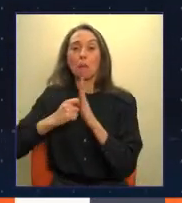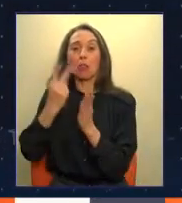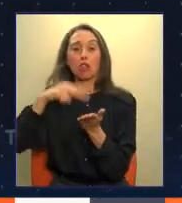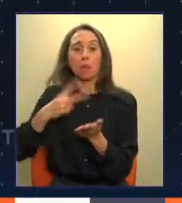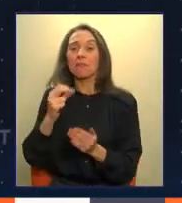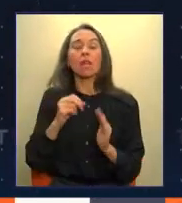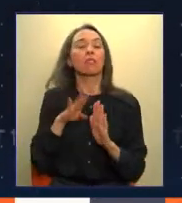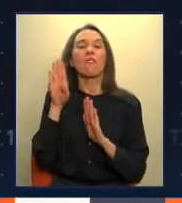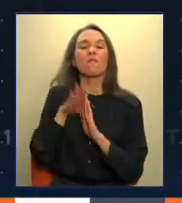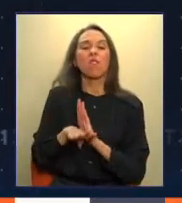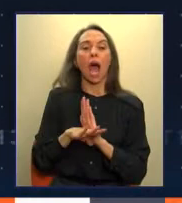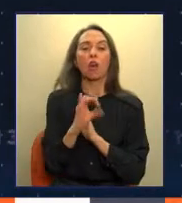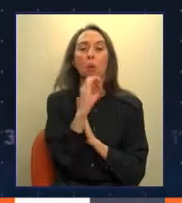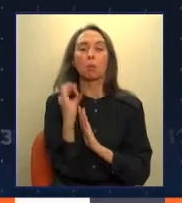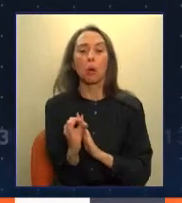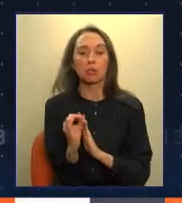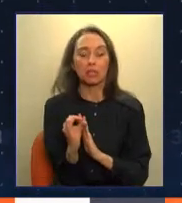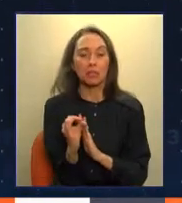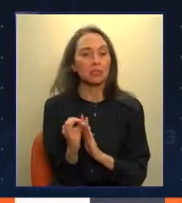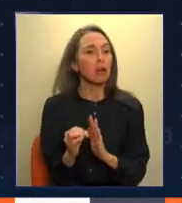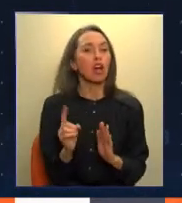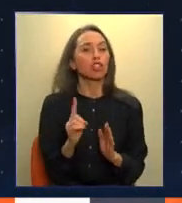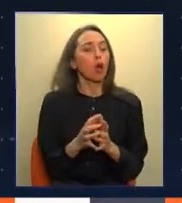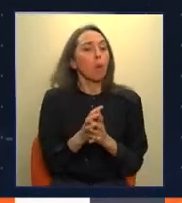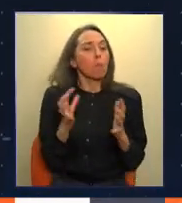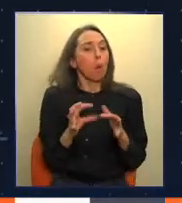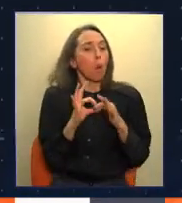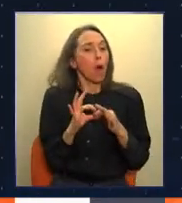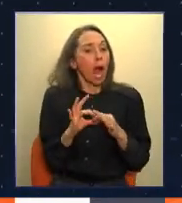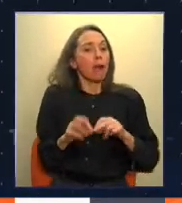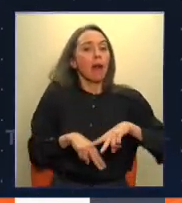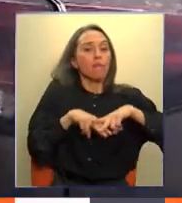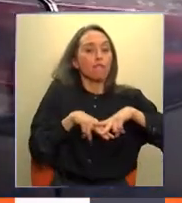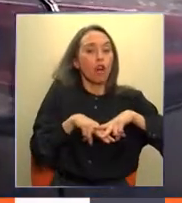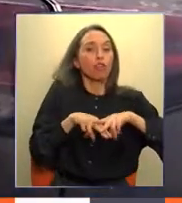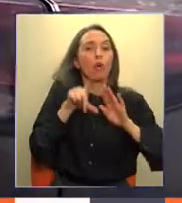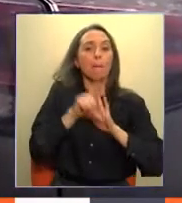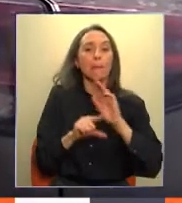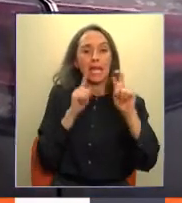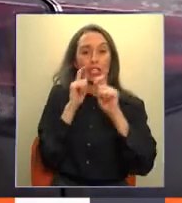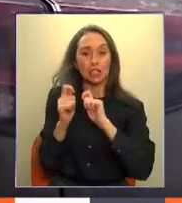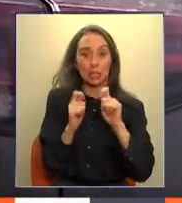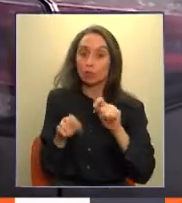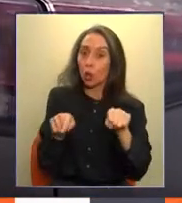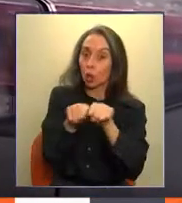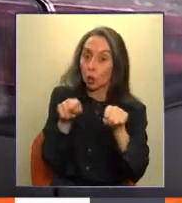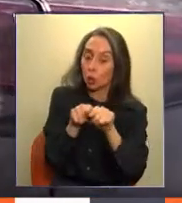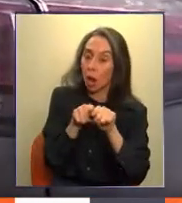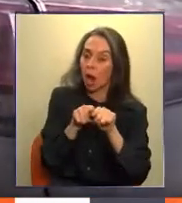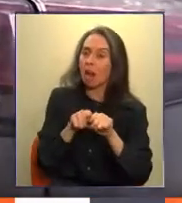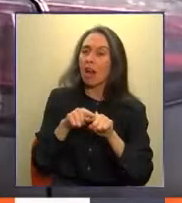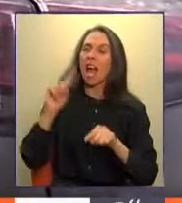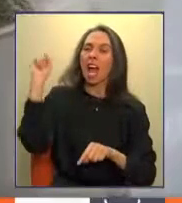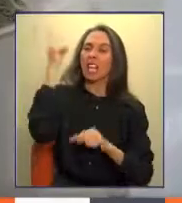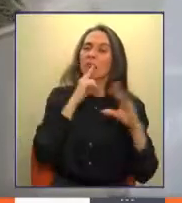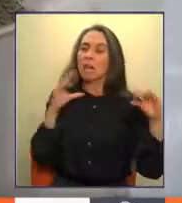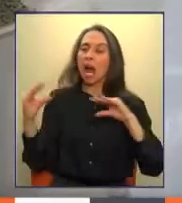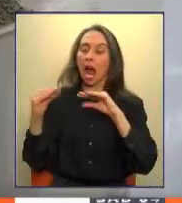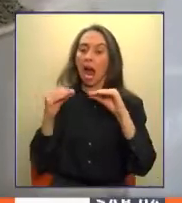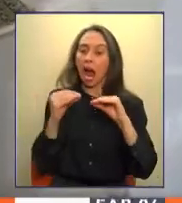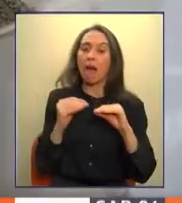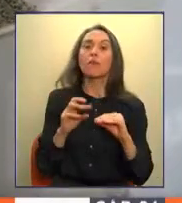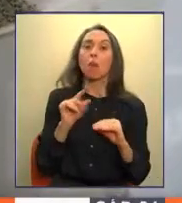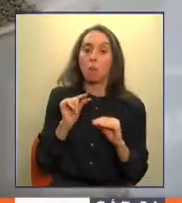en la división esperarán de grandes ganancias de los fondos menos riesgosos de todas maneras se habla en general de una trayectoria de